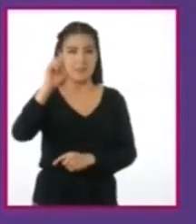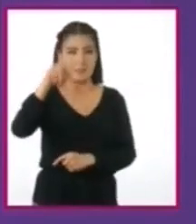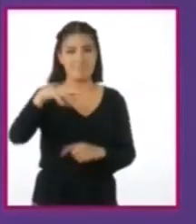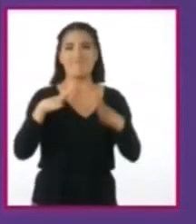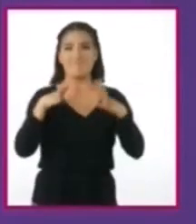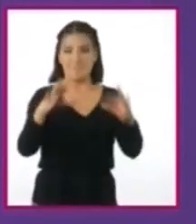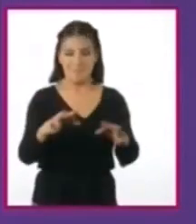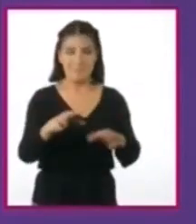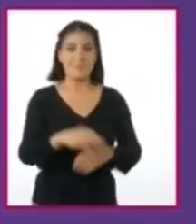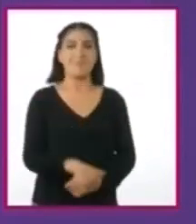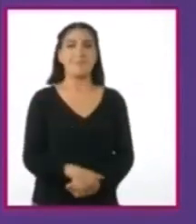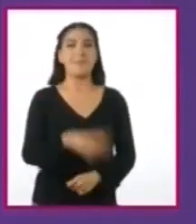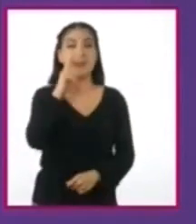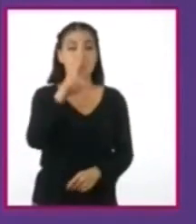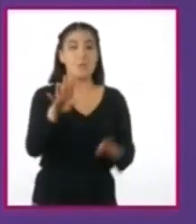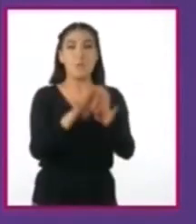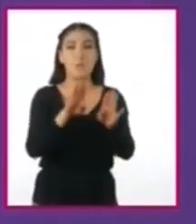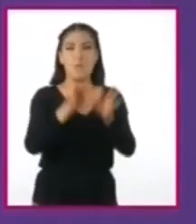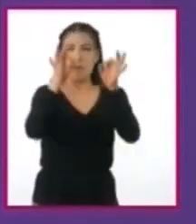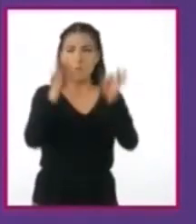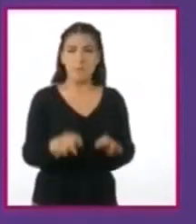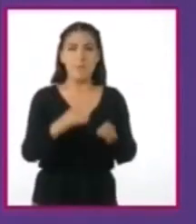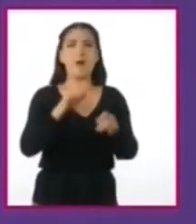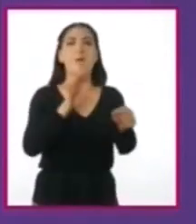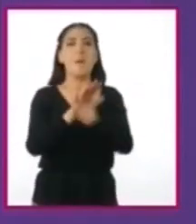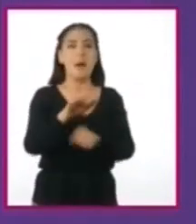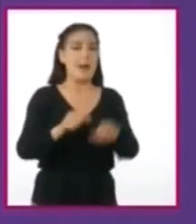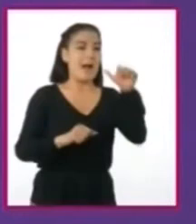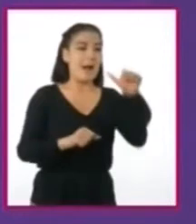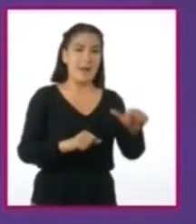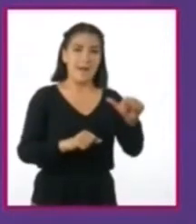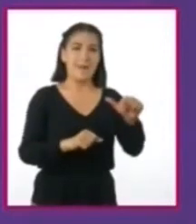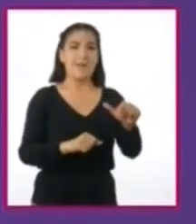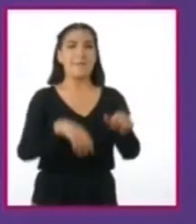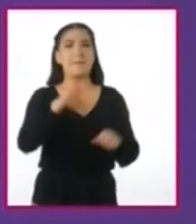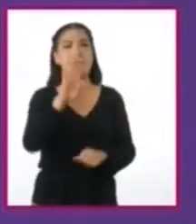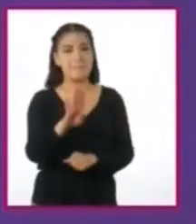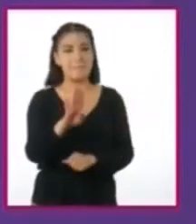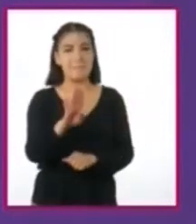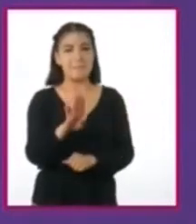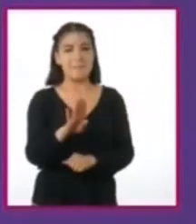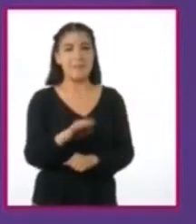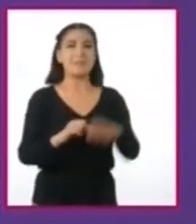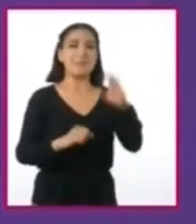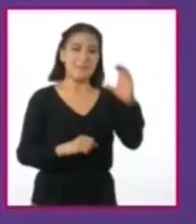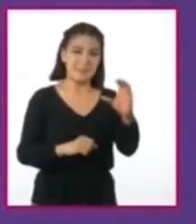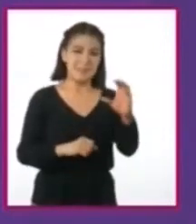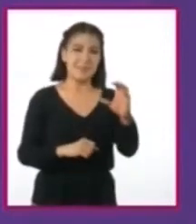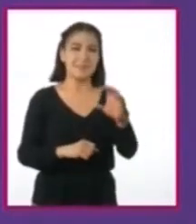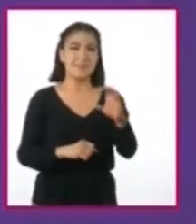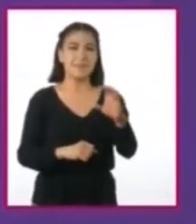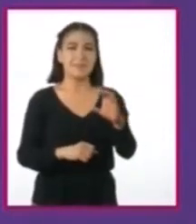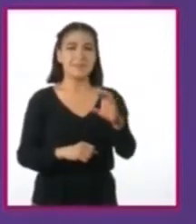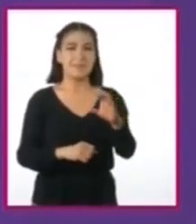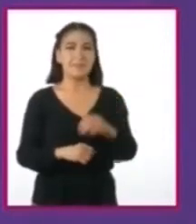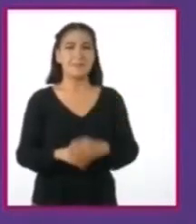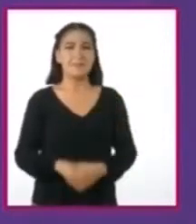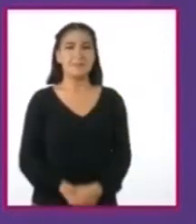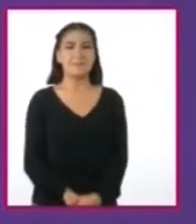los vértices del triángulo original, ya sea A, B o C,